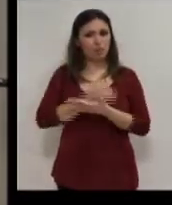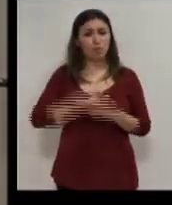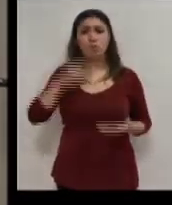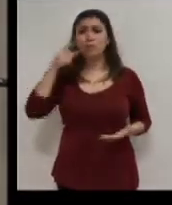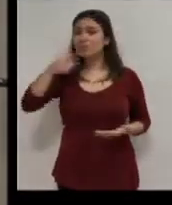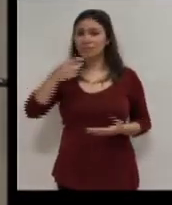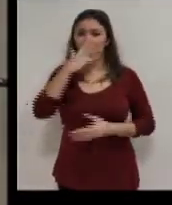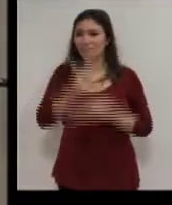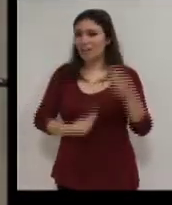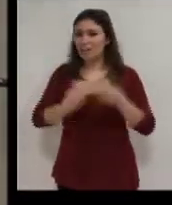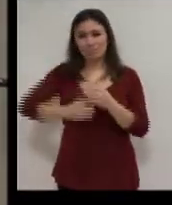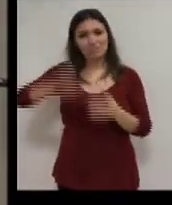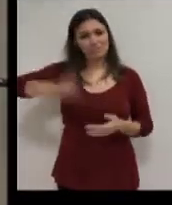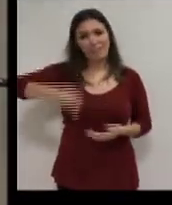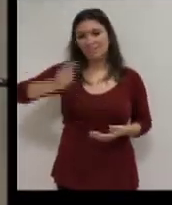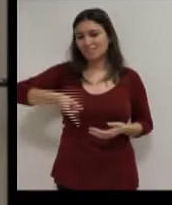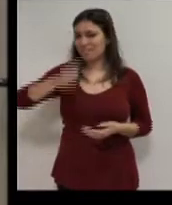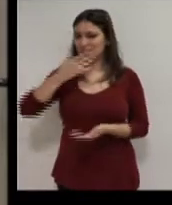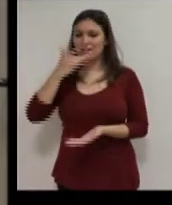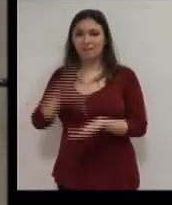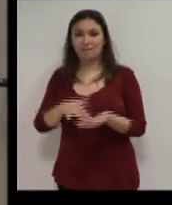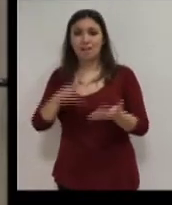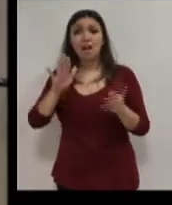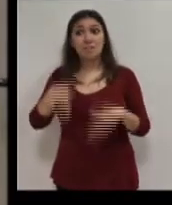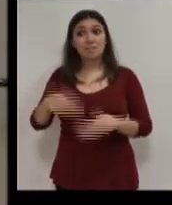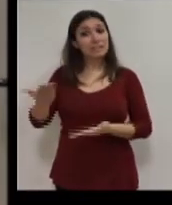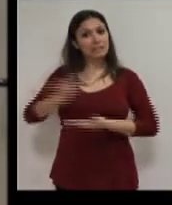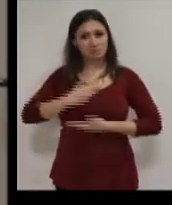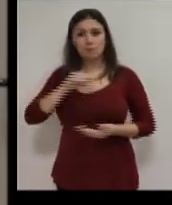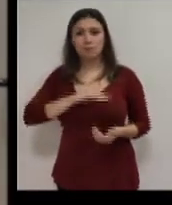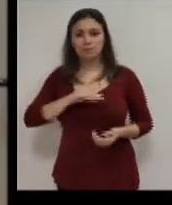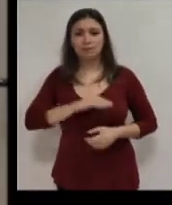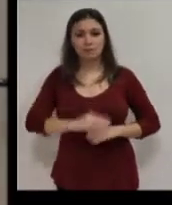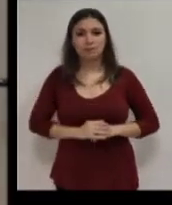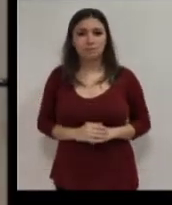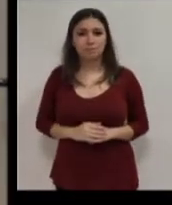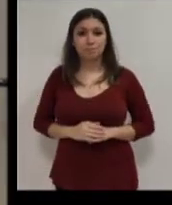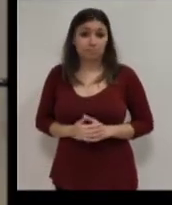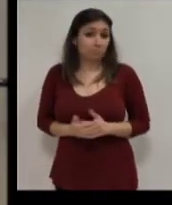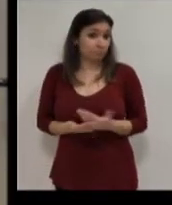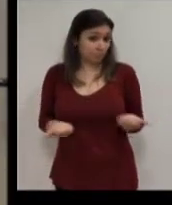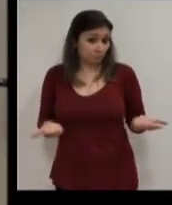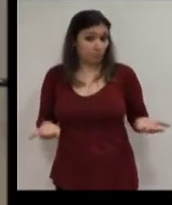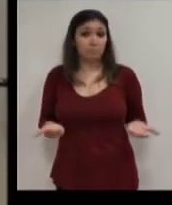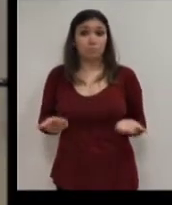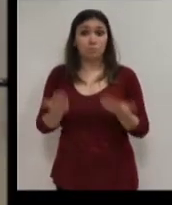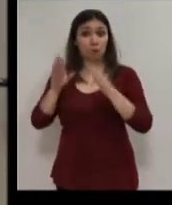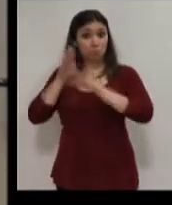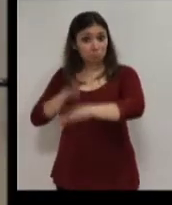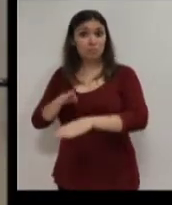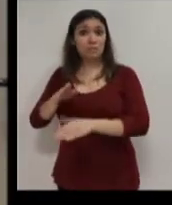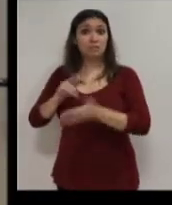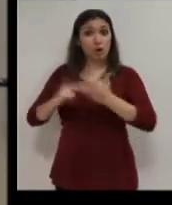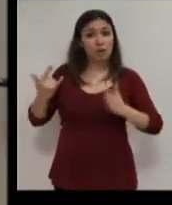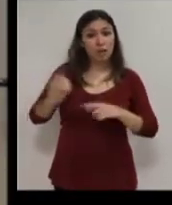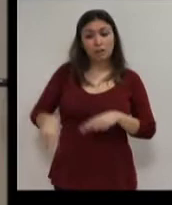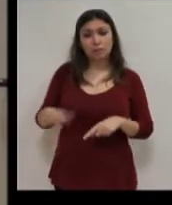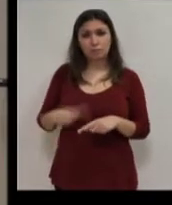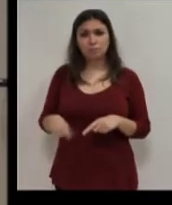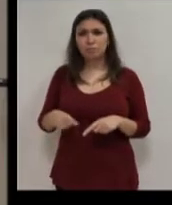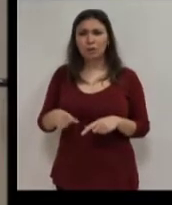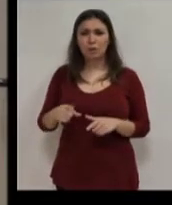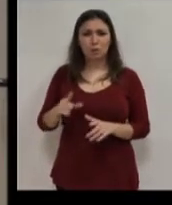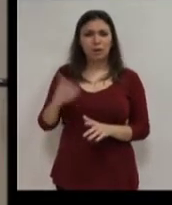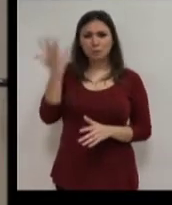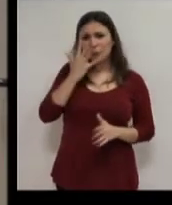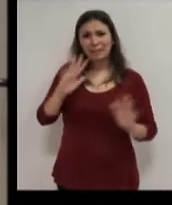todos los estratos. Esto es una falacia en la que caemos muchas veces. Y yo creo que nos van a ayudar mucho el estar a favor de